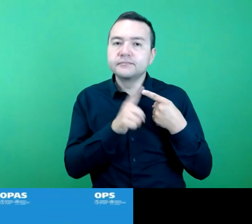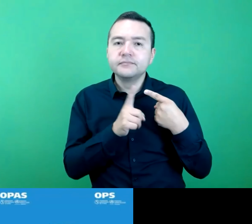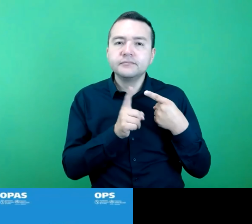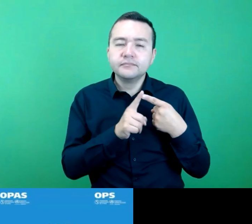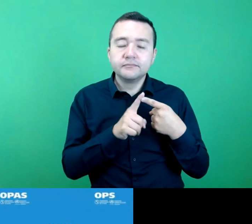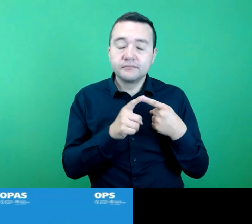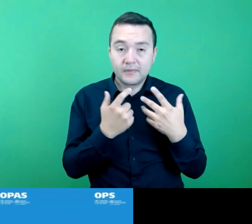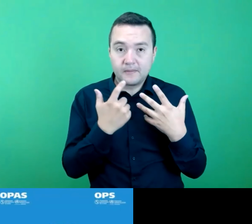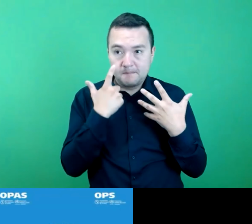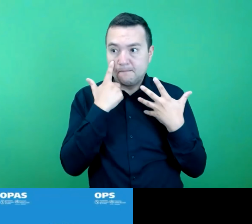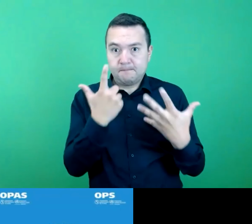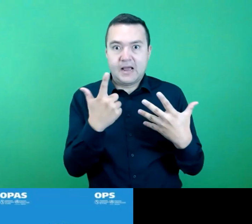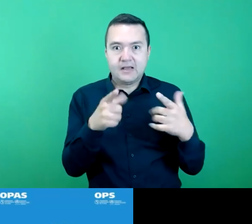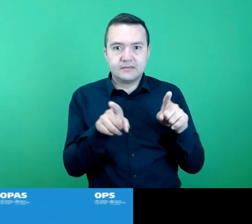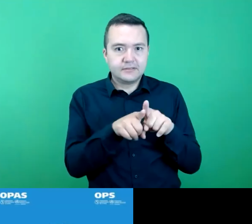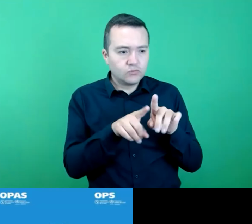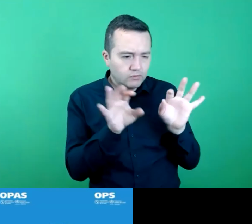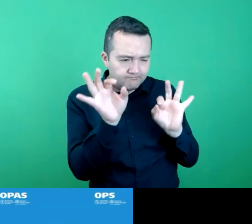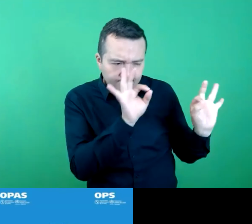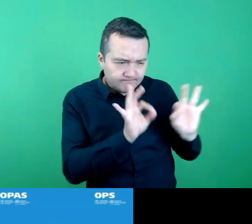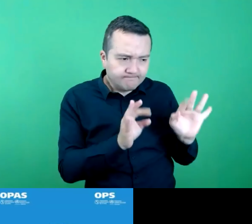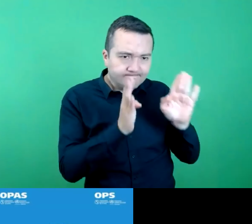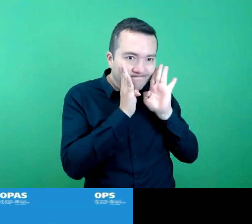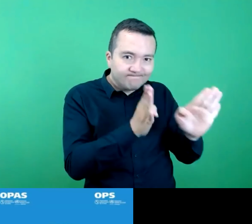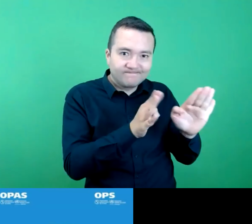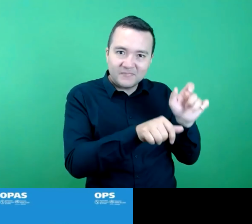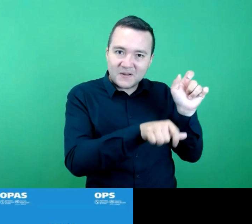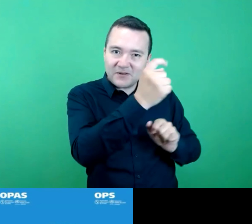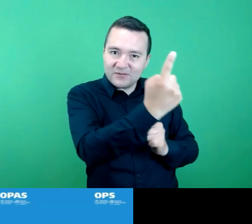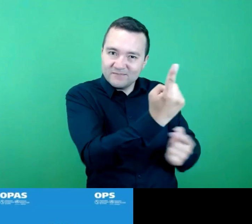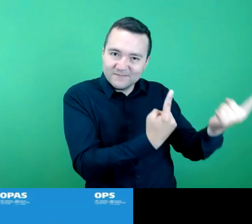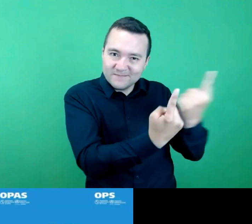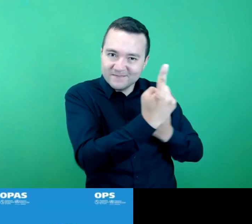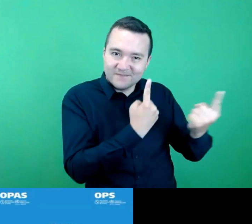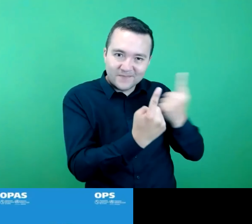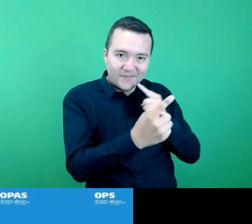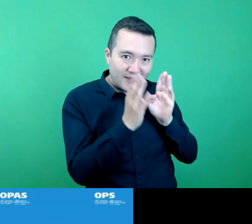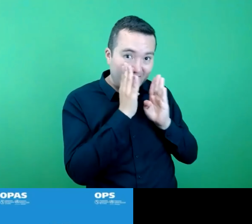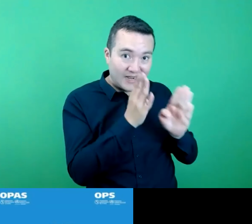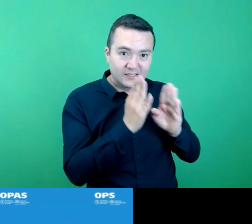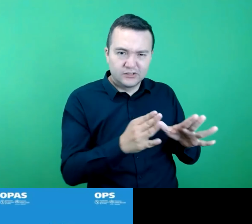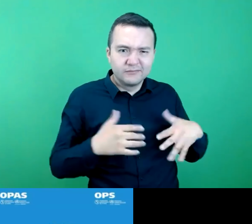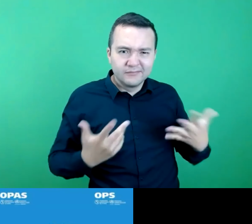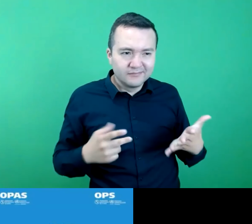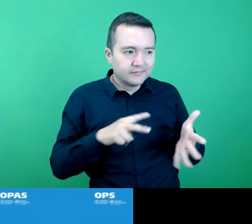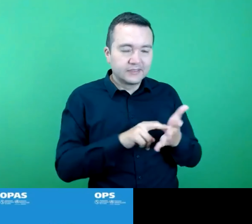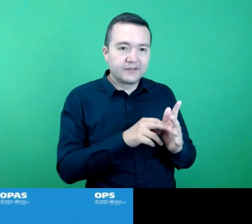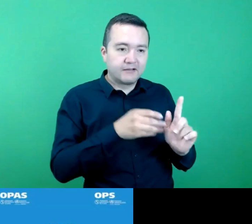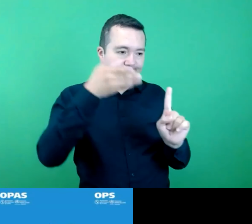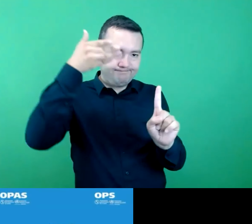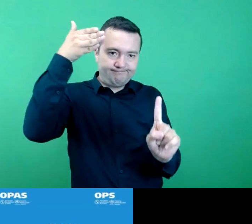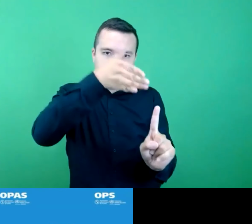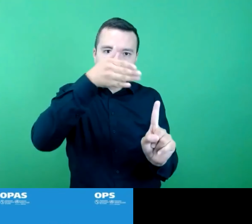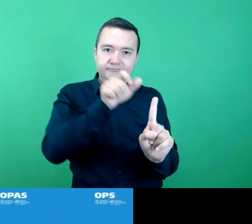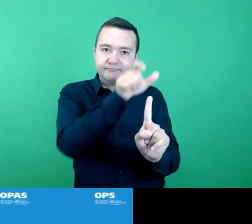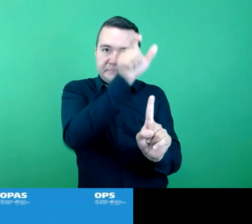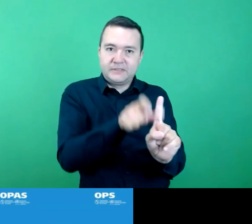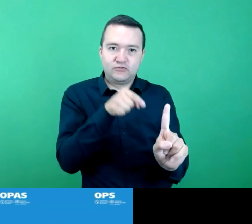grandes pilares de la estrategia de atención primaria es la centralidad del paciente, es la